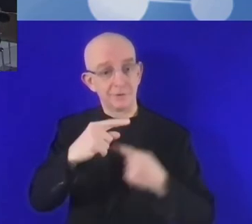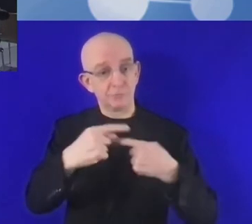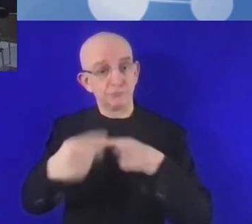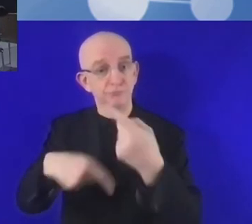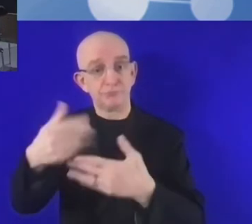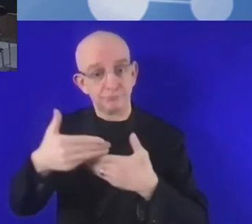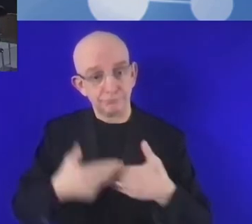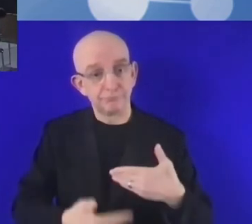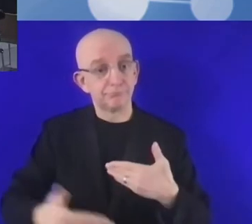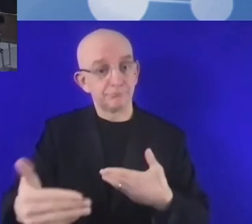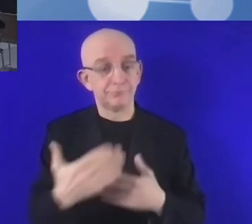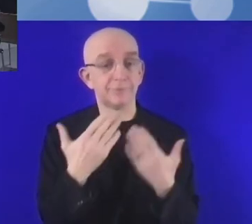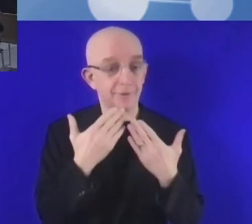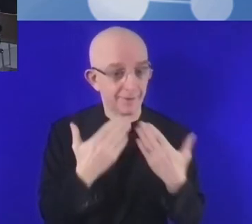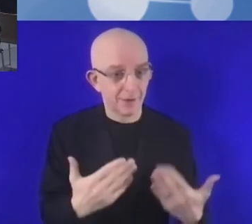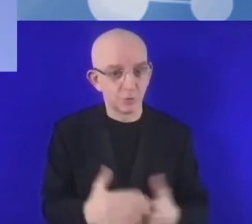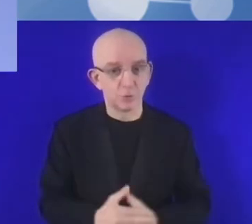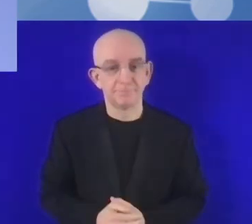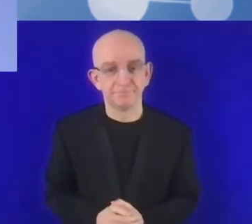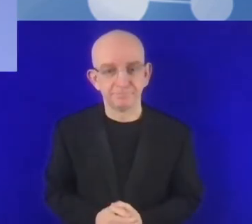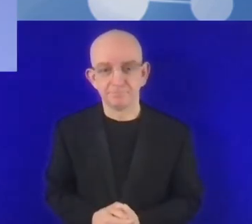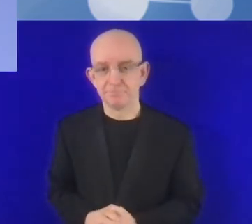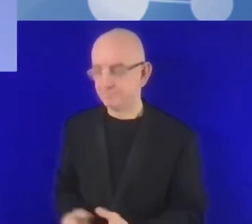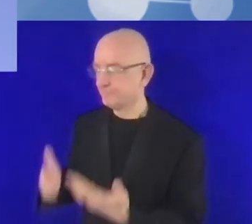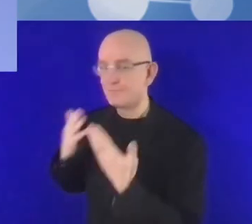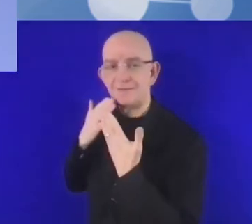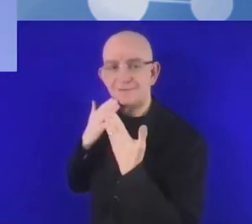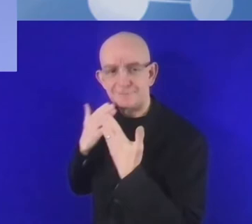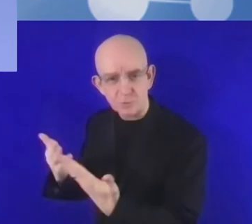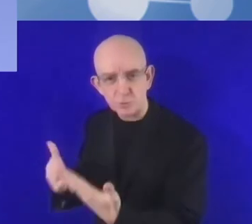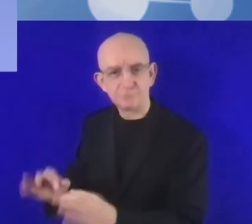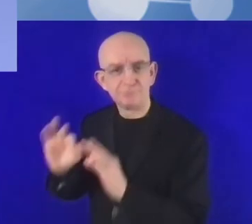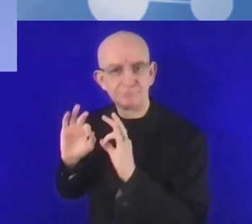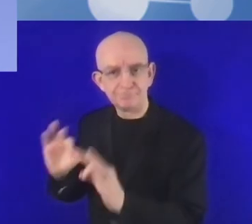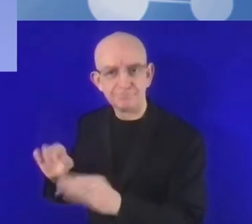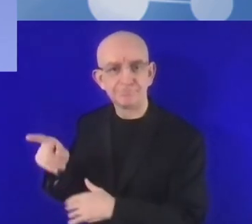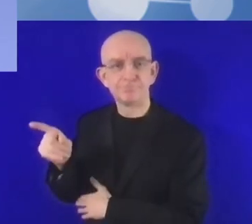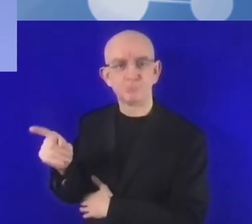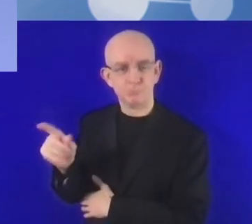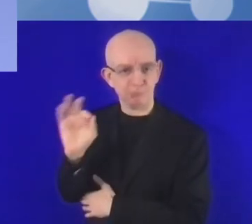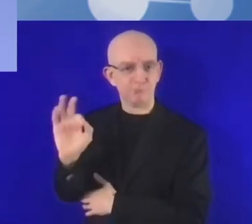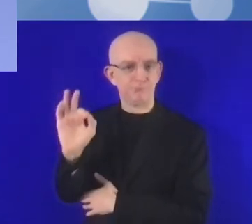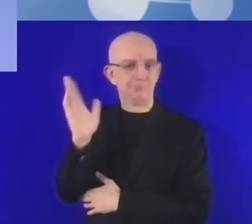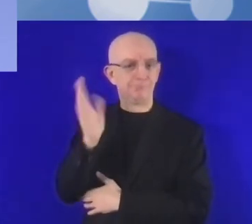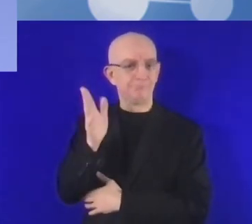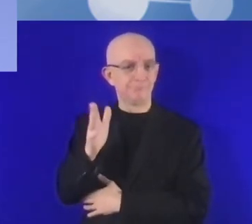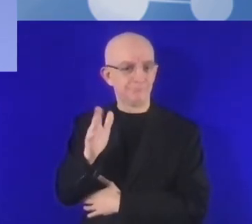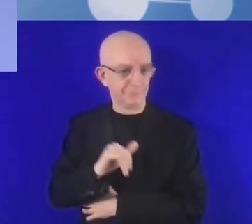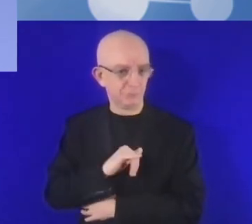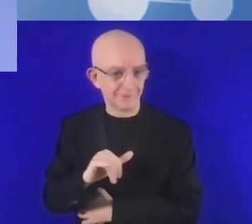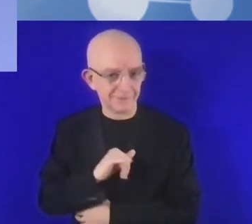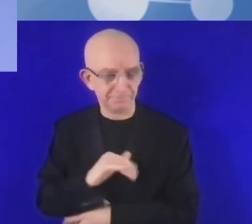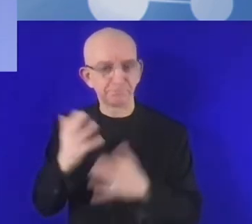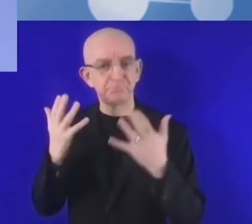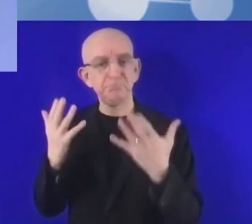el futuro se siga realizando este tipo de foros también. Muchas gracias por estas observaciones tan interesantes. Y